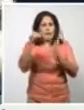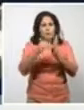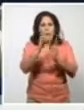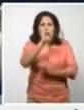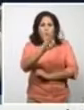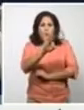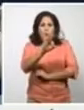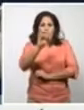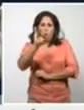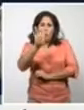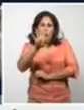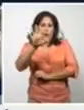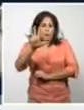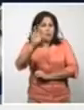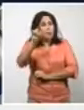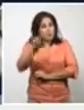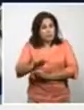5.845 emigrados,